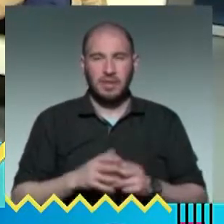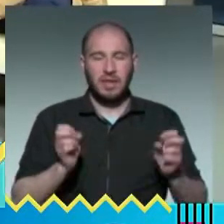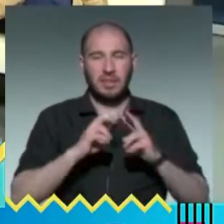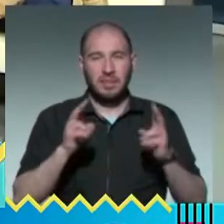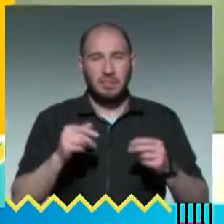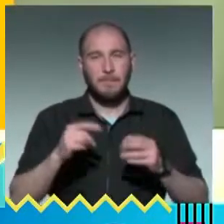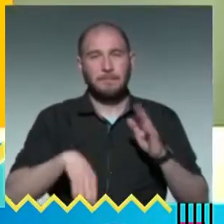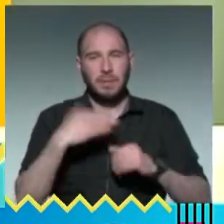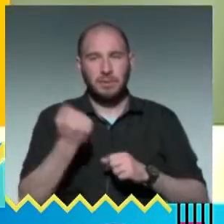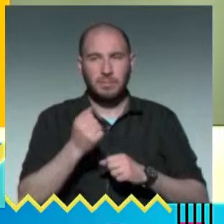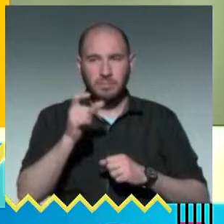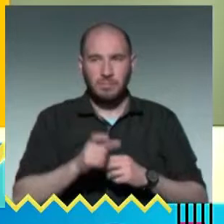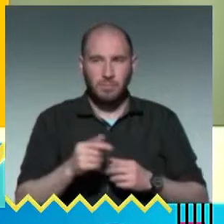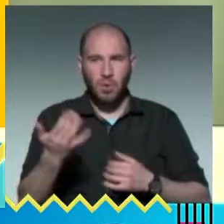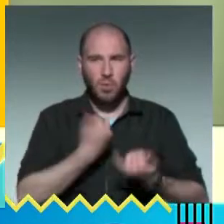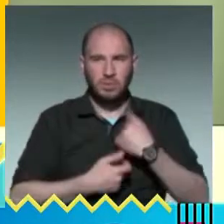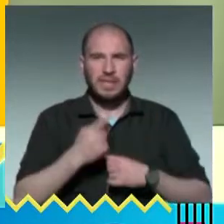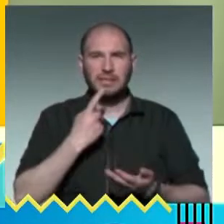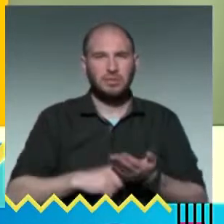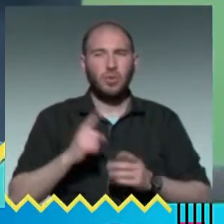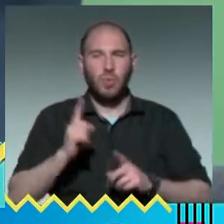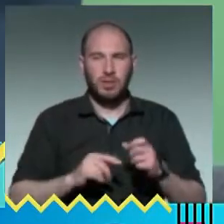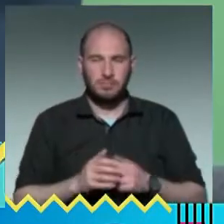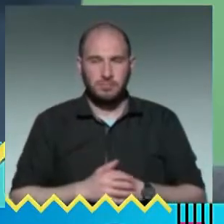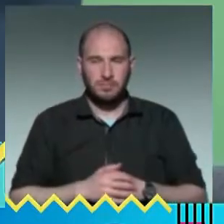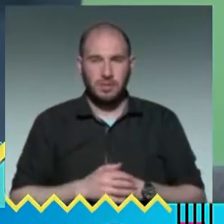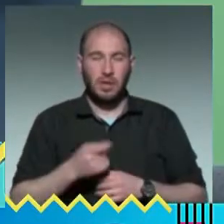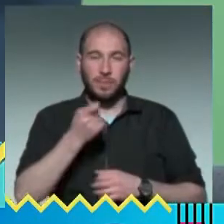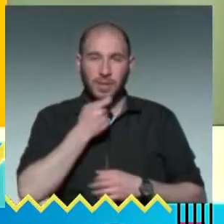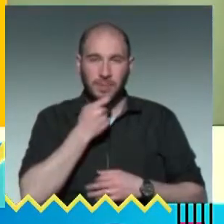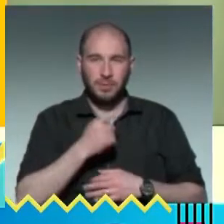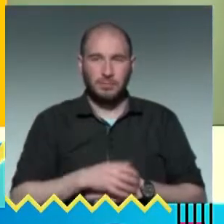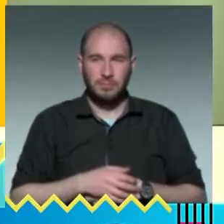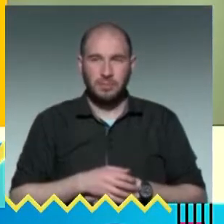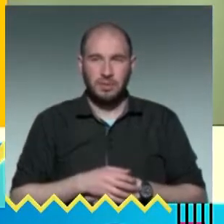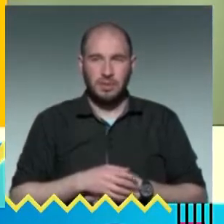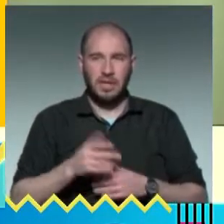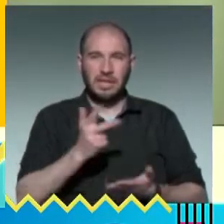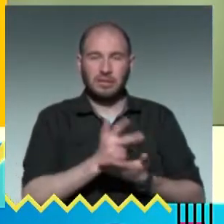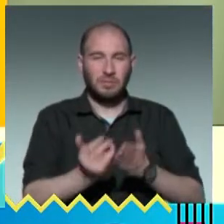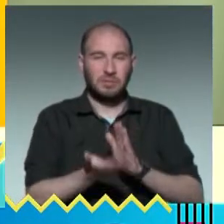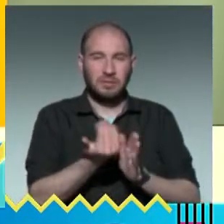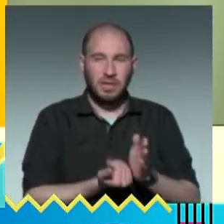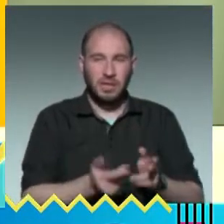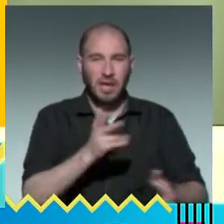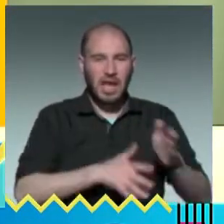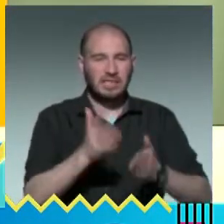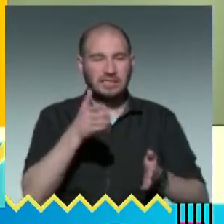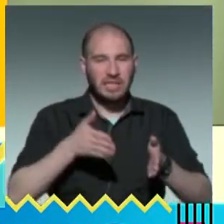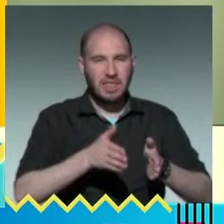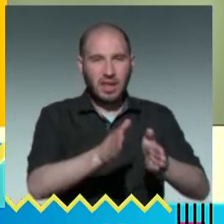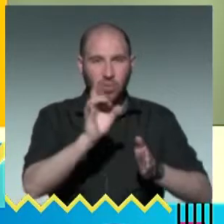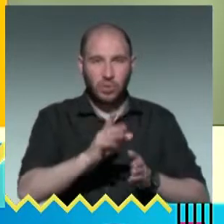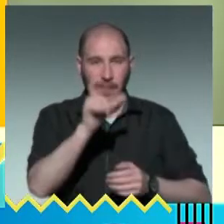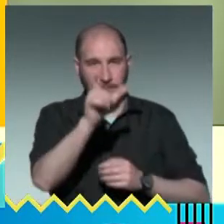todo es darle prioridad al transporte público. Vos me decís, ¿qué medidas van a tomar? Bueno, por ejemplo, ir eliminando el estacionamiento, poner carriles centrales para que